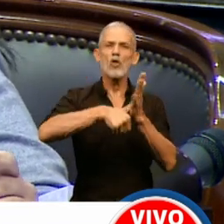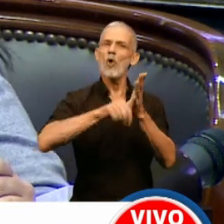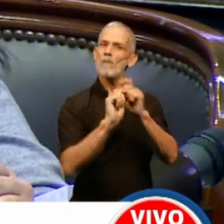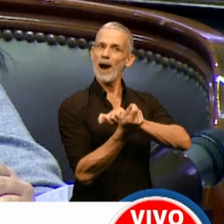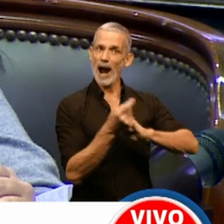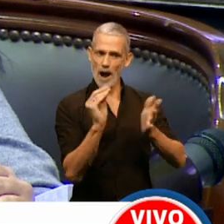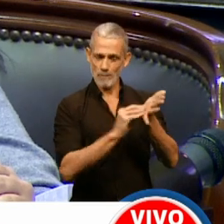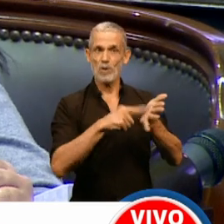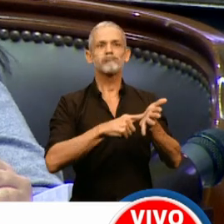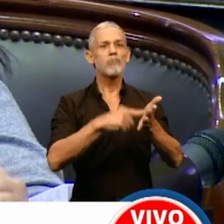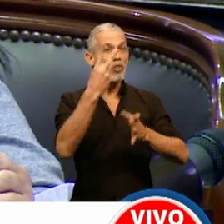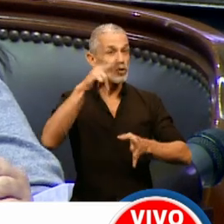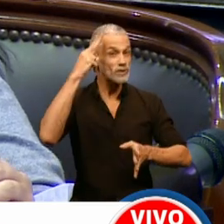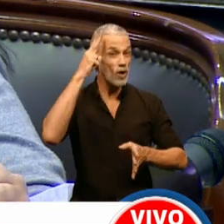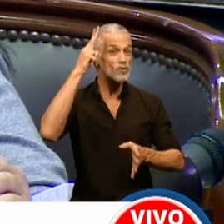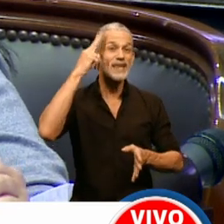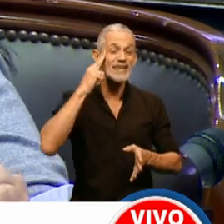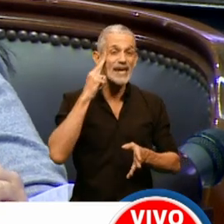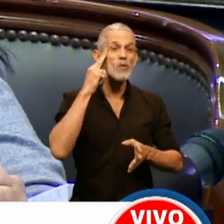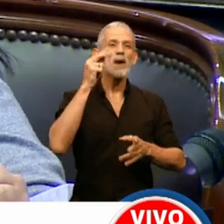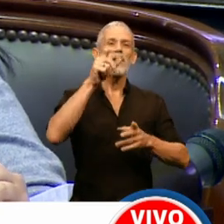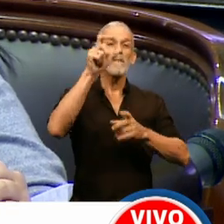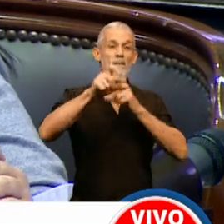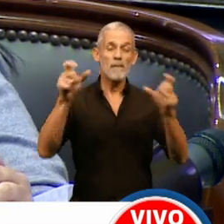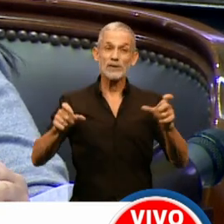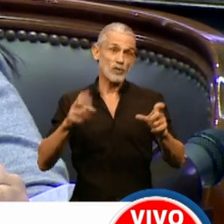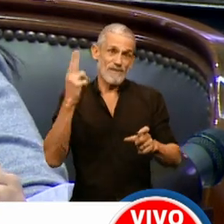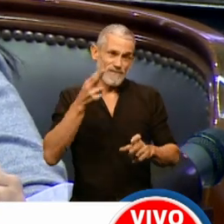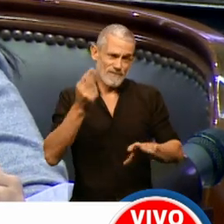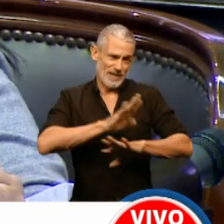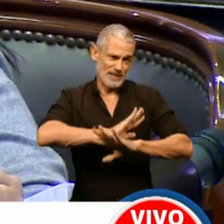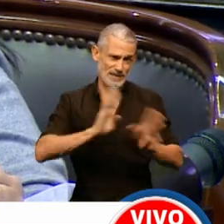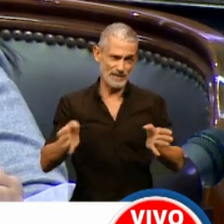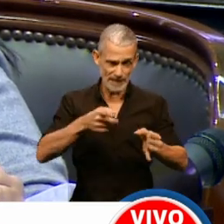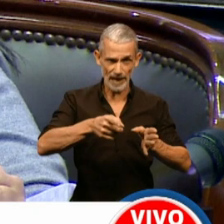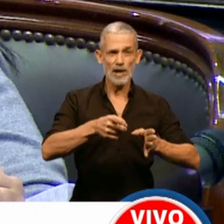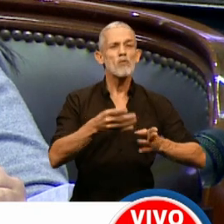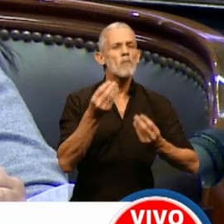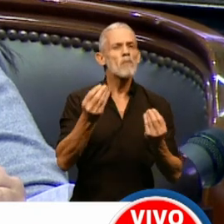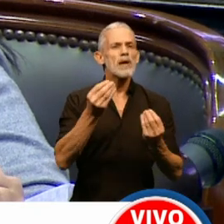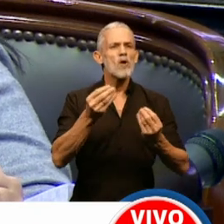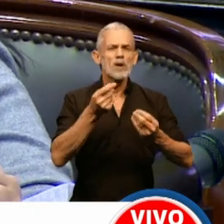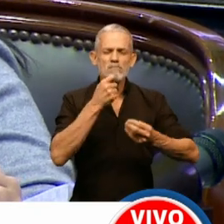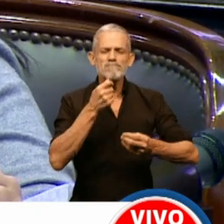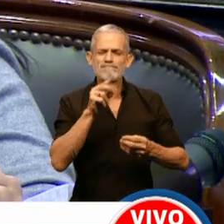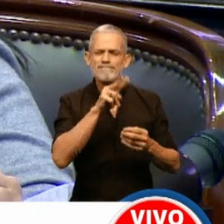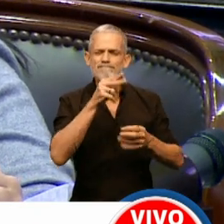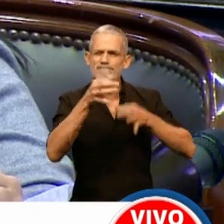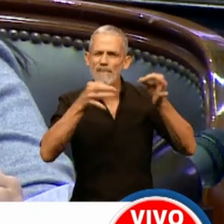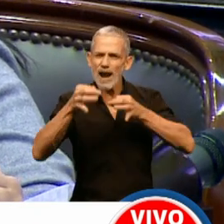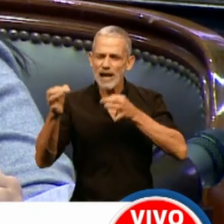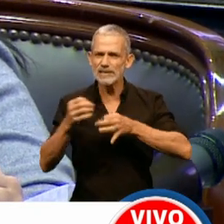lamentablemente 289 personas ya han perdido la vida pero si analizamos